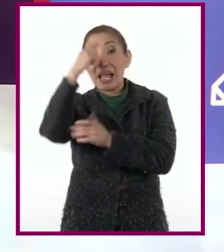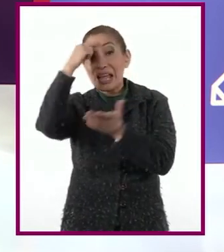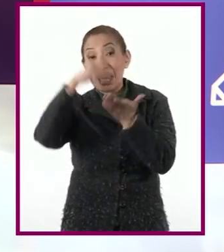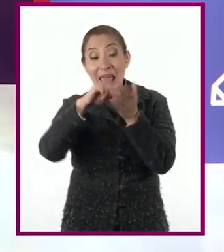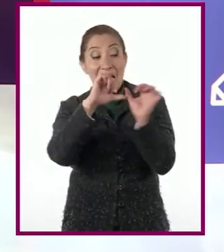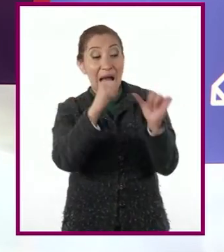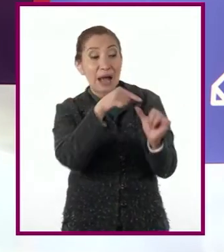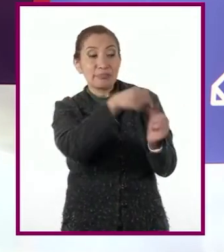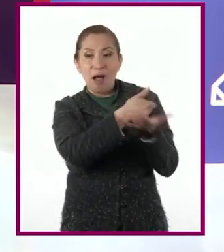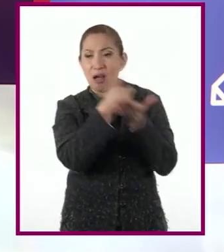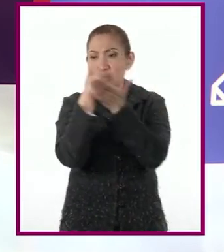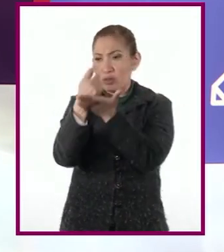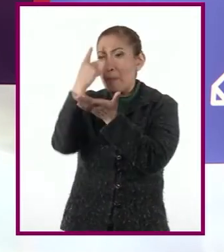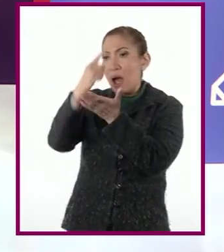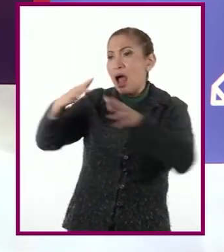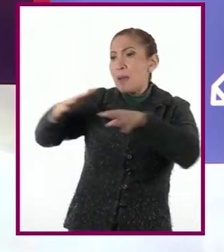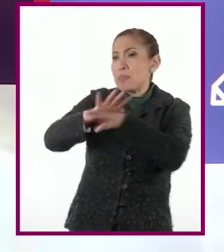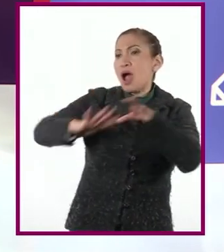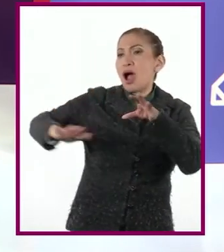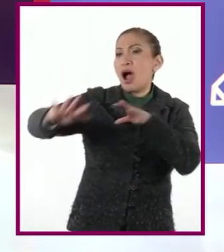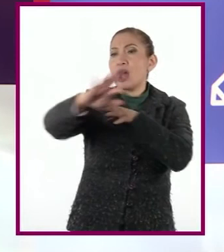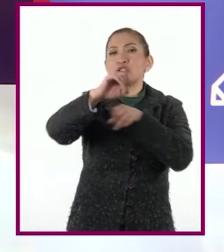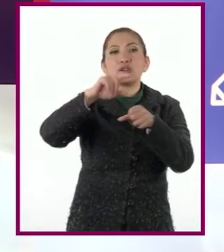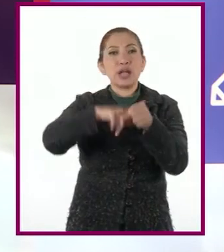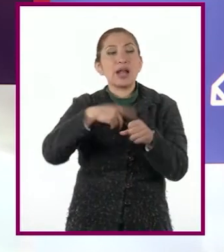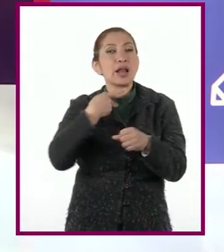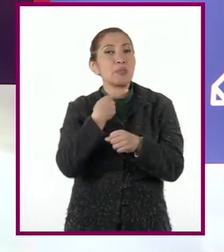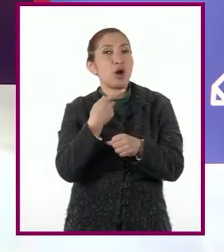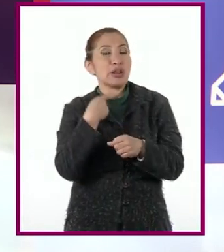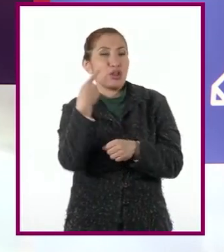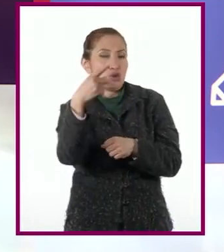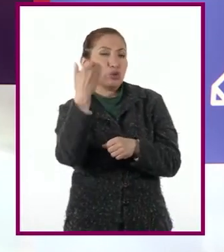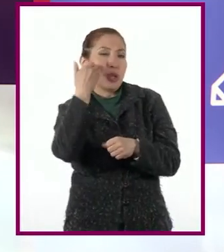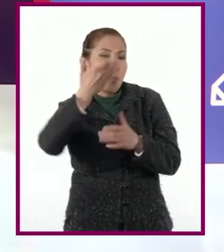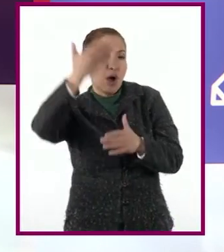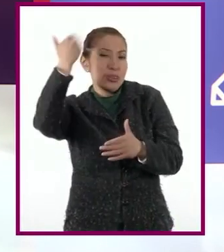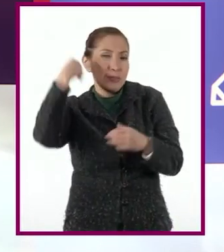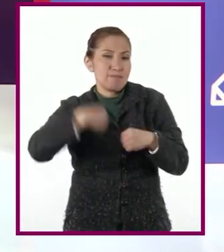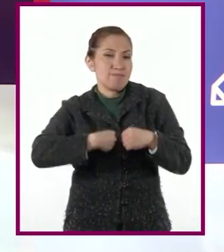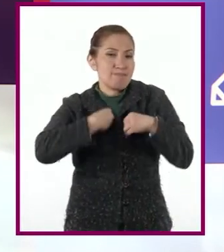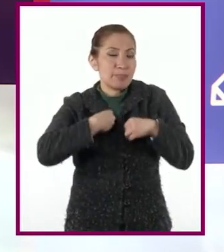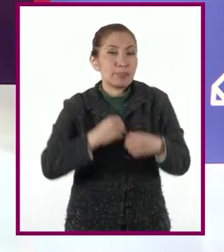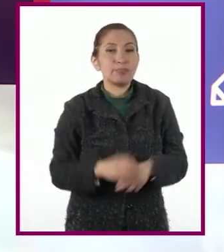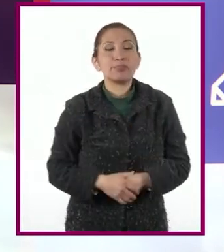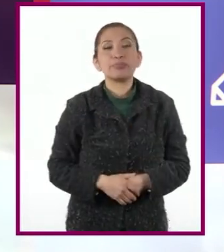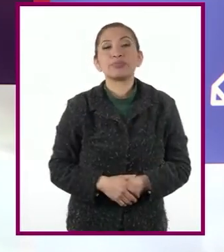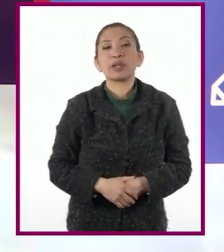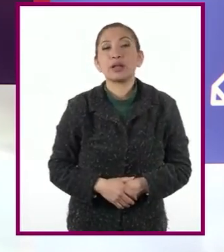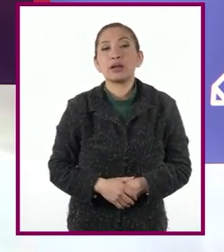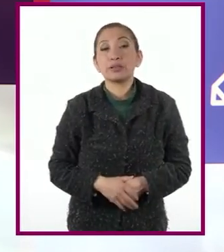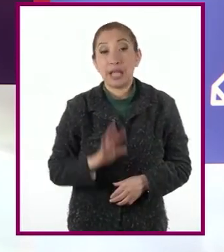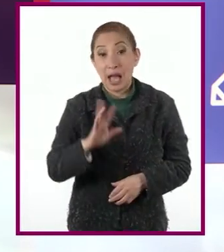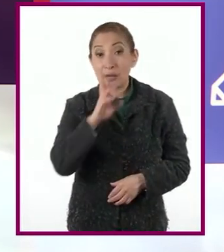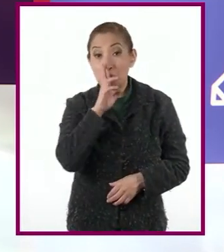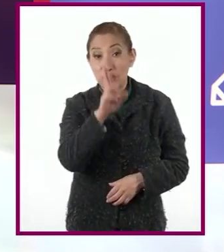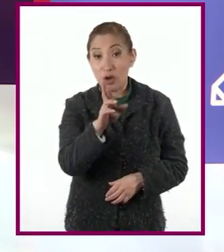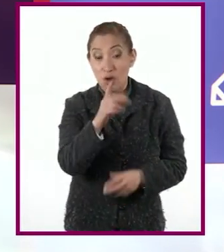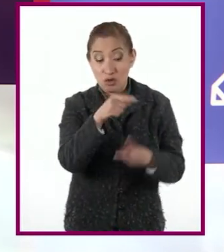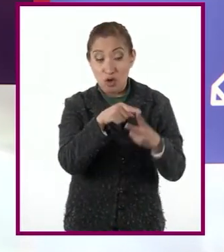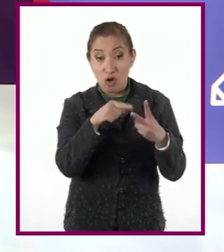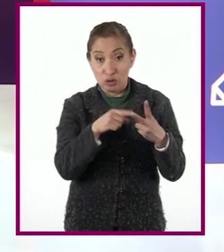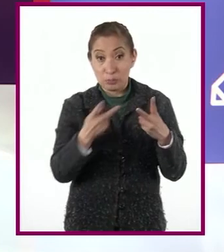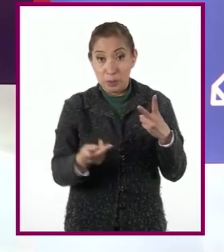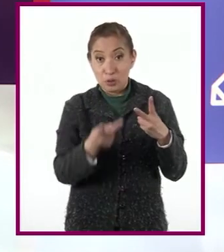era una forma para cambiar la sociedad y la política de su época. ¿Lograron responder alguna de